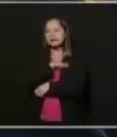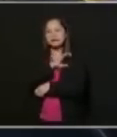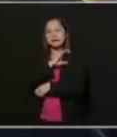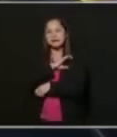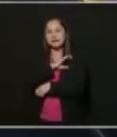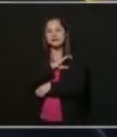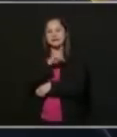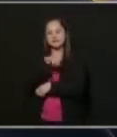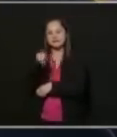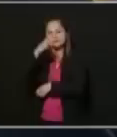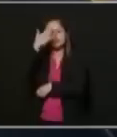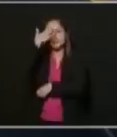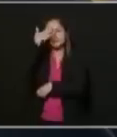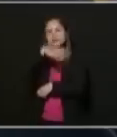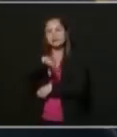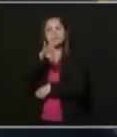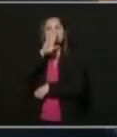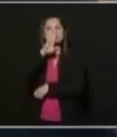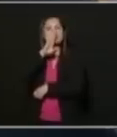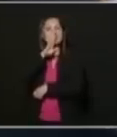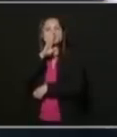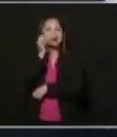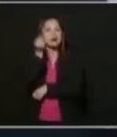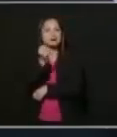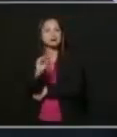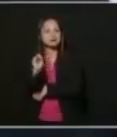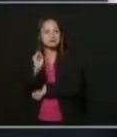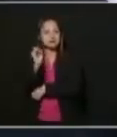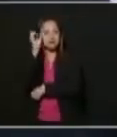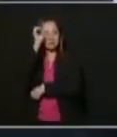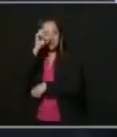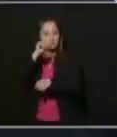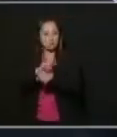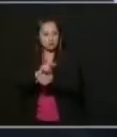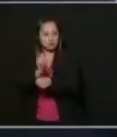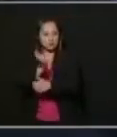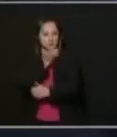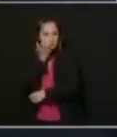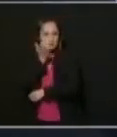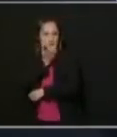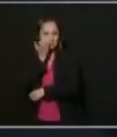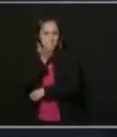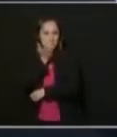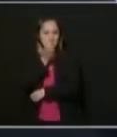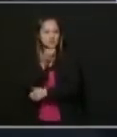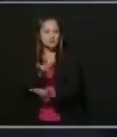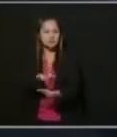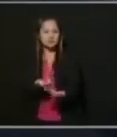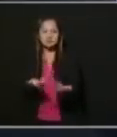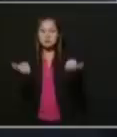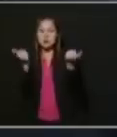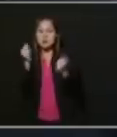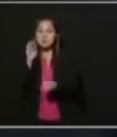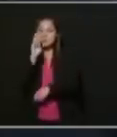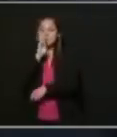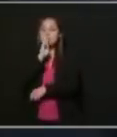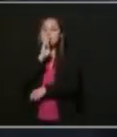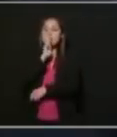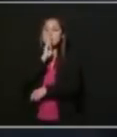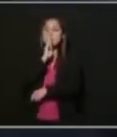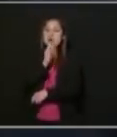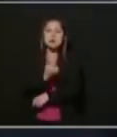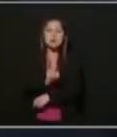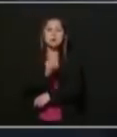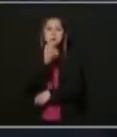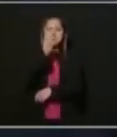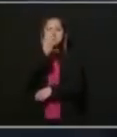madres, tanto amor. No hay ninguna mamá que acepte que